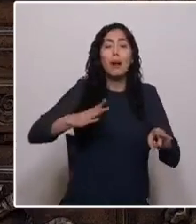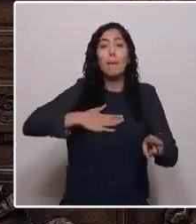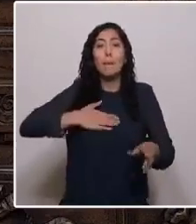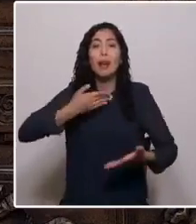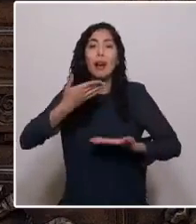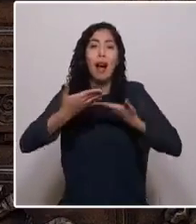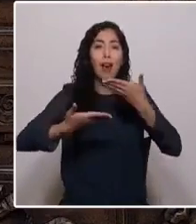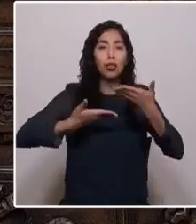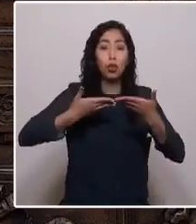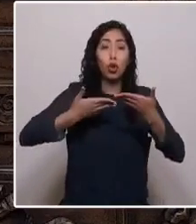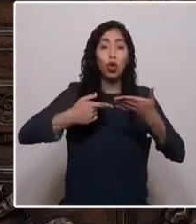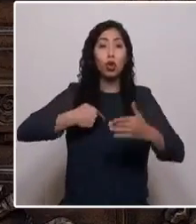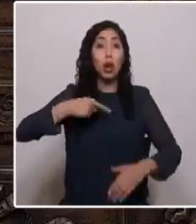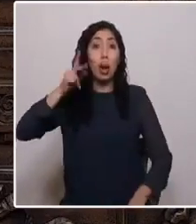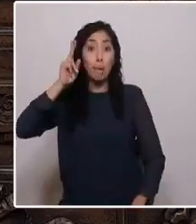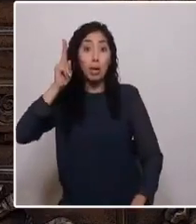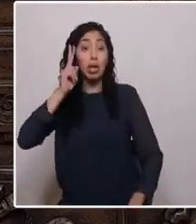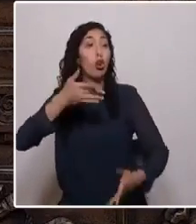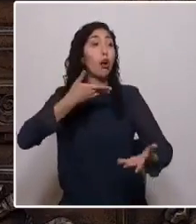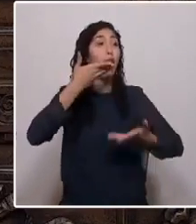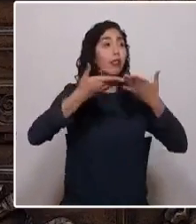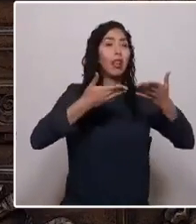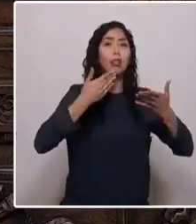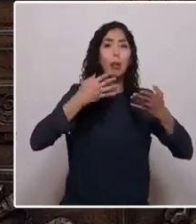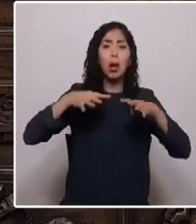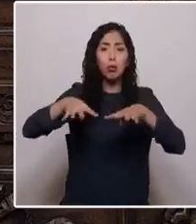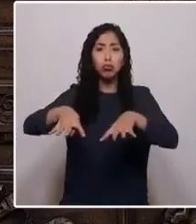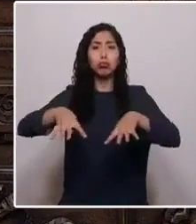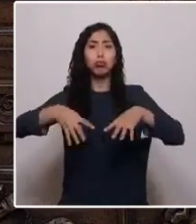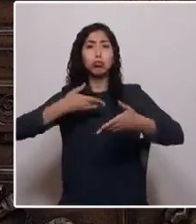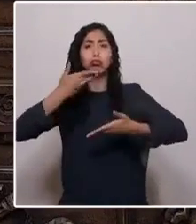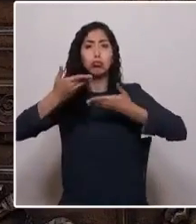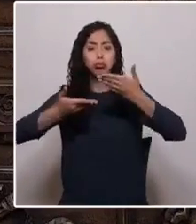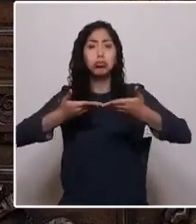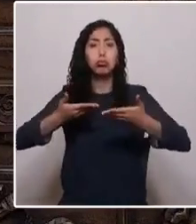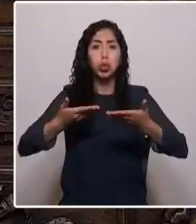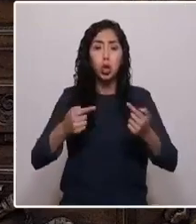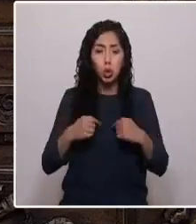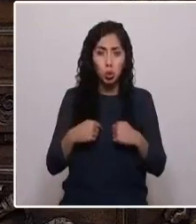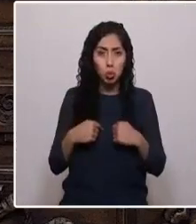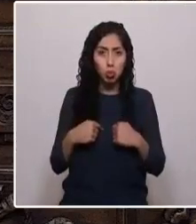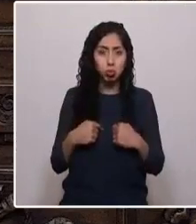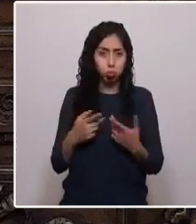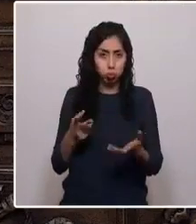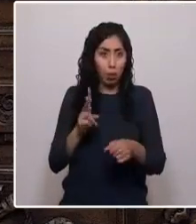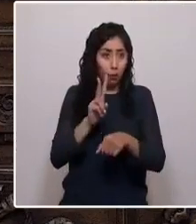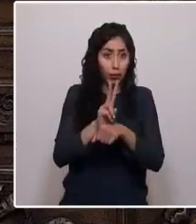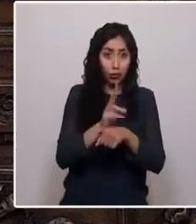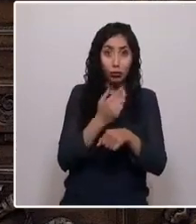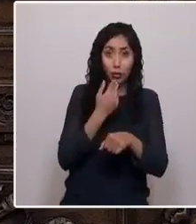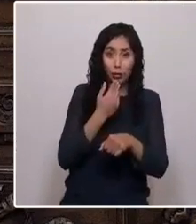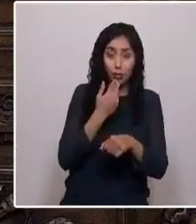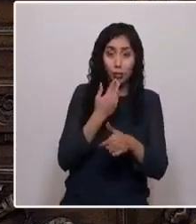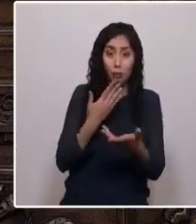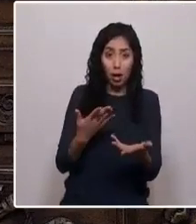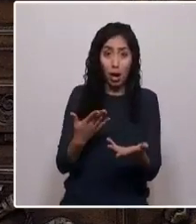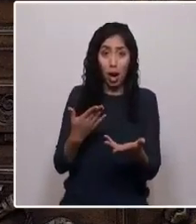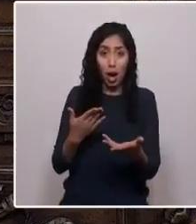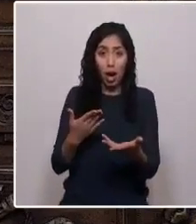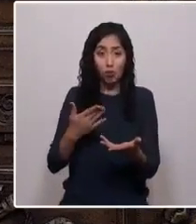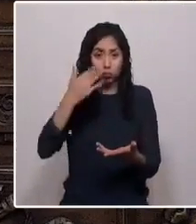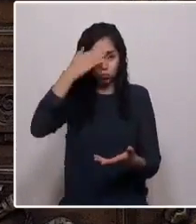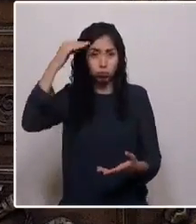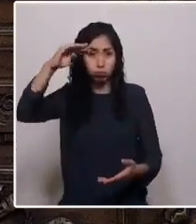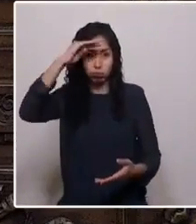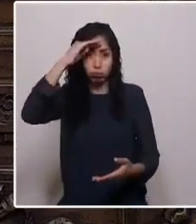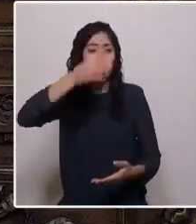las micros y escenarios, llegando a ser el ingeniero cantor, académico, emprendedor y trovador de relatos y